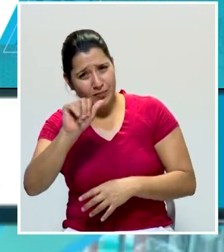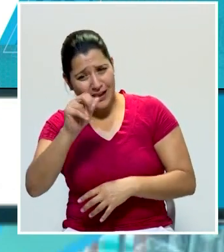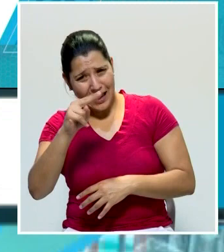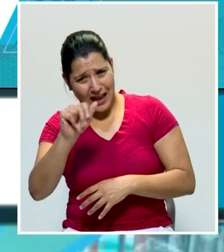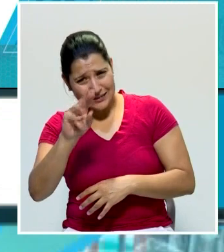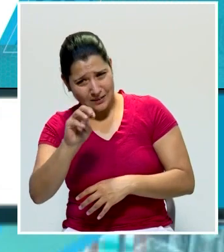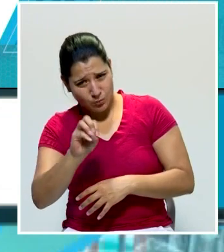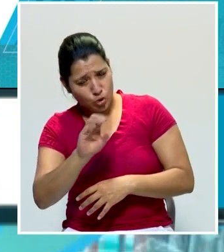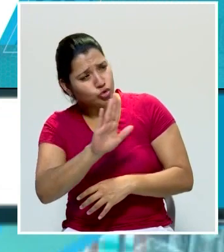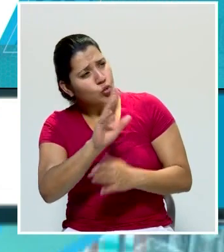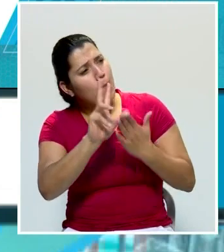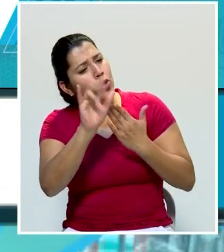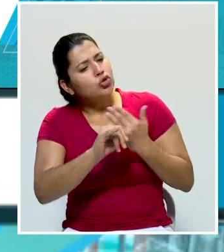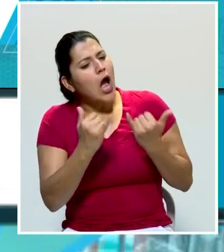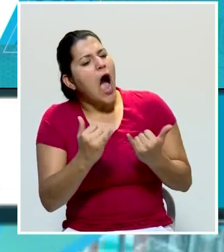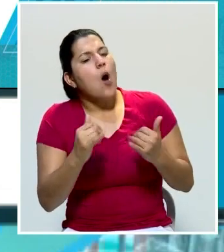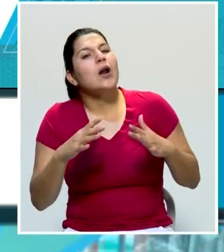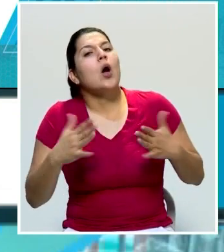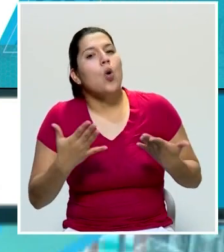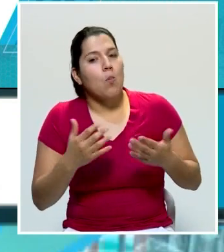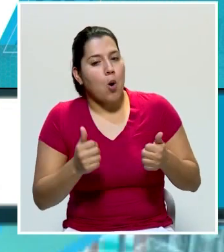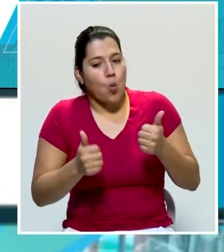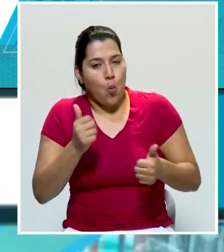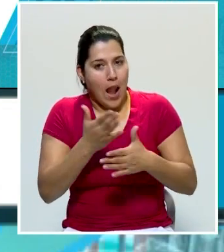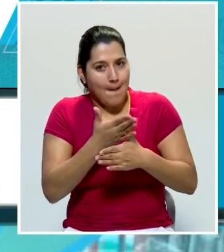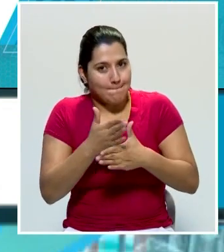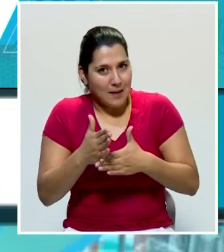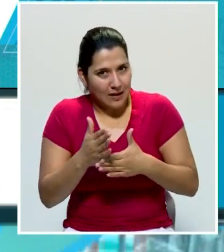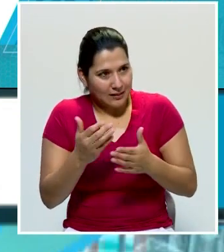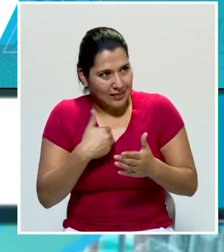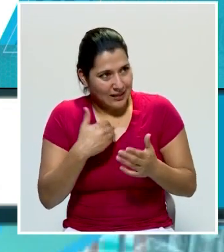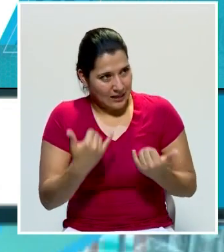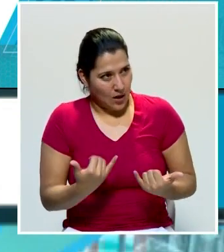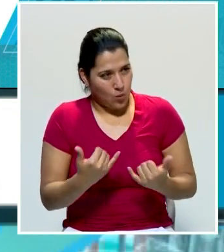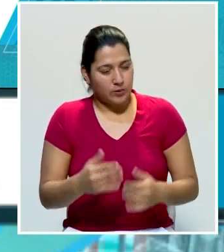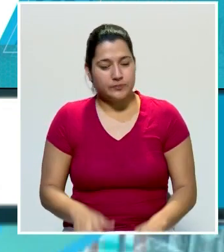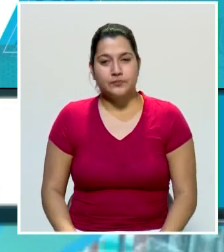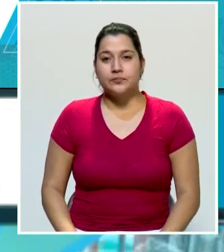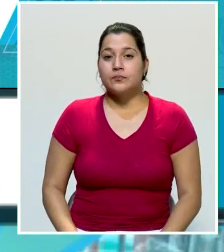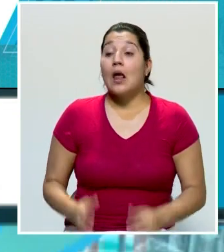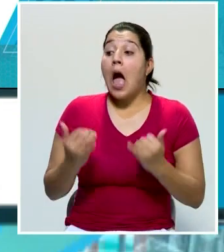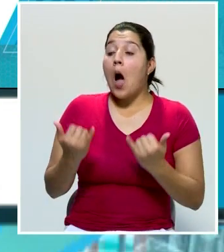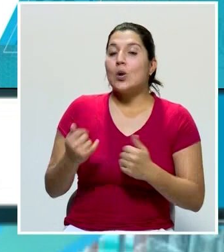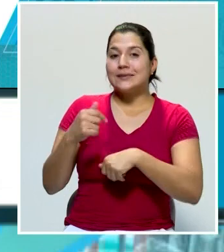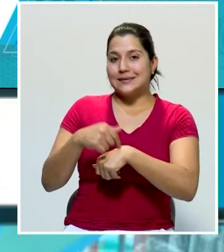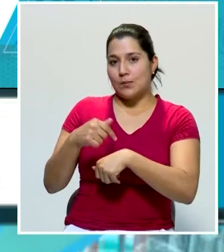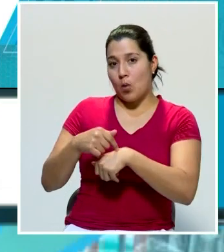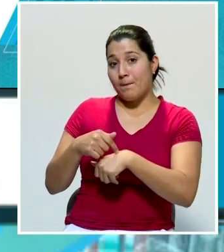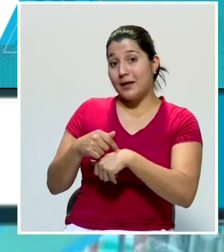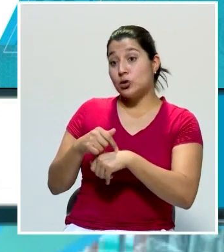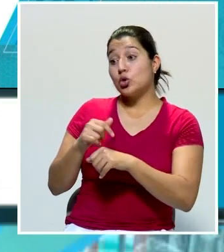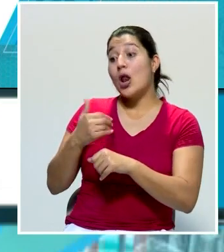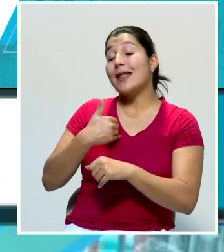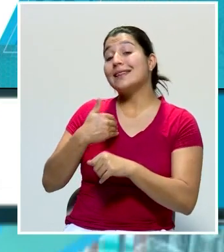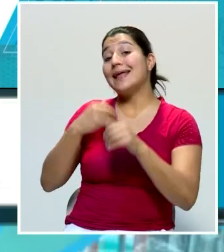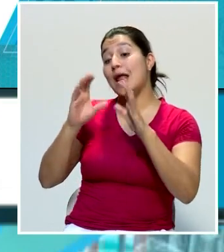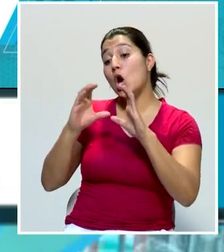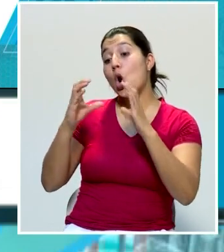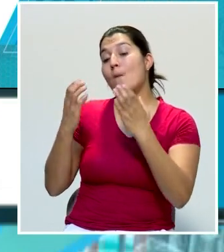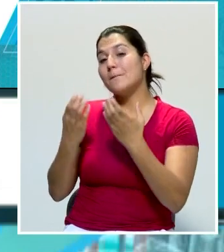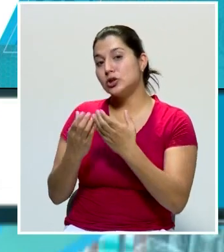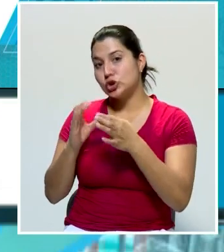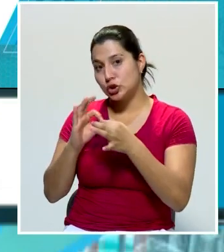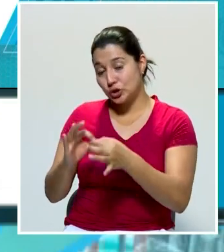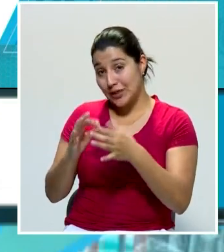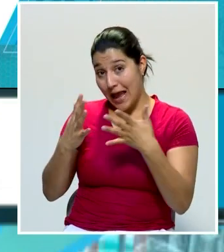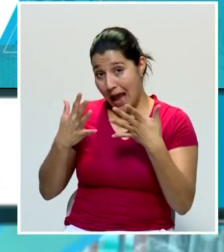actual de su proyecto? ¿En qué etapa del trámite legislativo se encuentra? Está en este momento en la Comisión de Ambiente a espera de